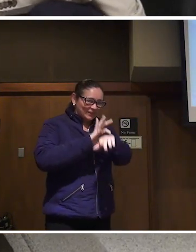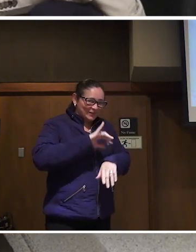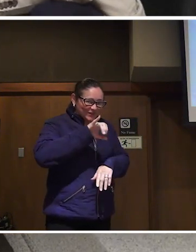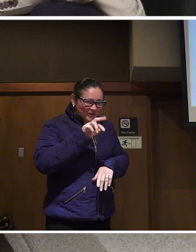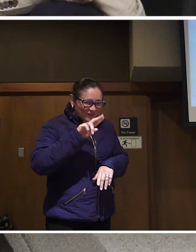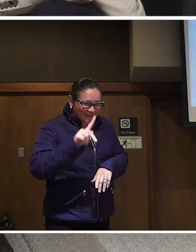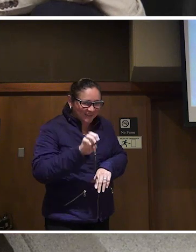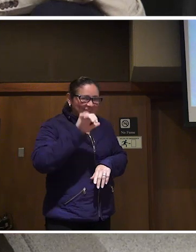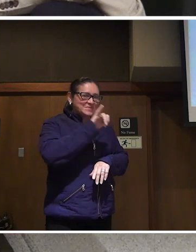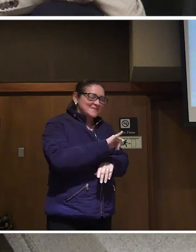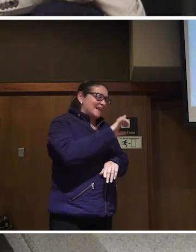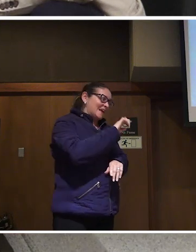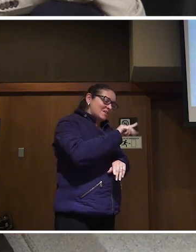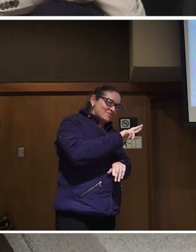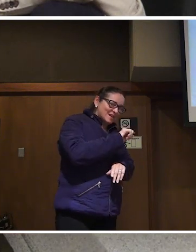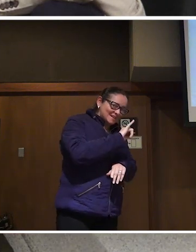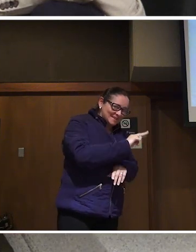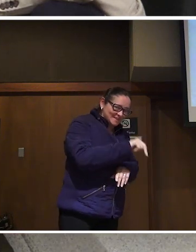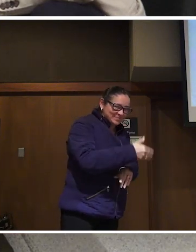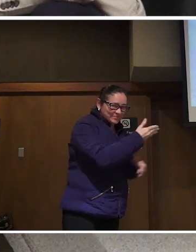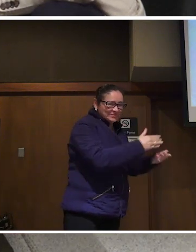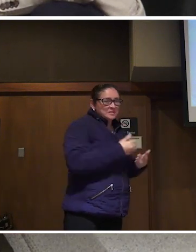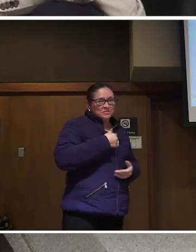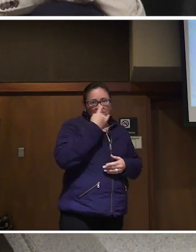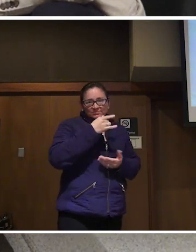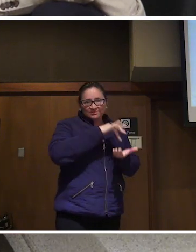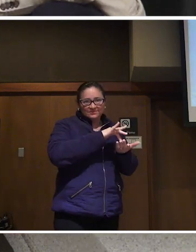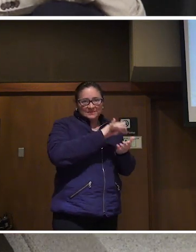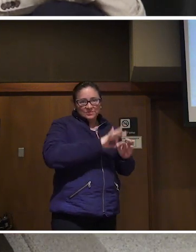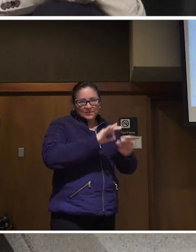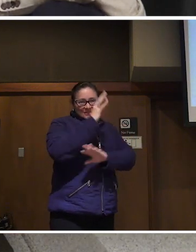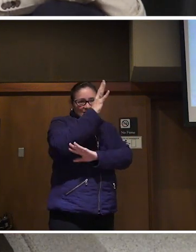Buenas tardes, doctor Jorge y Efraín.